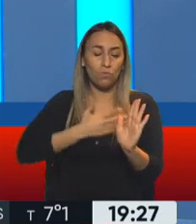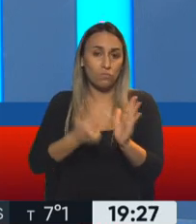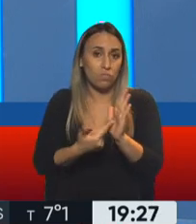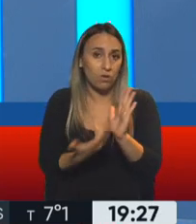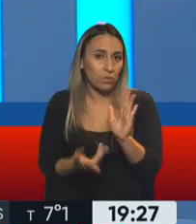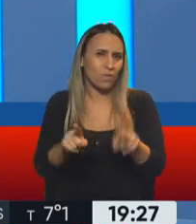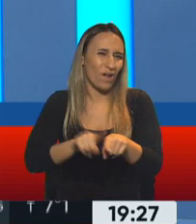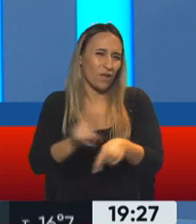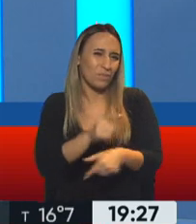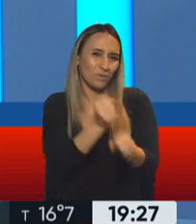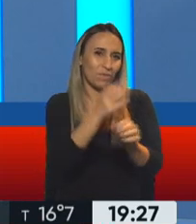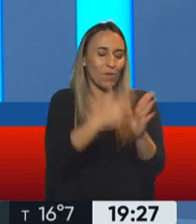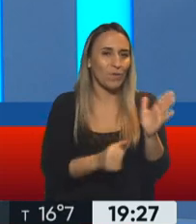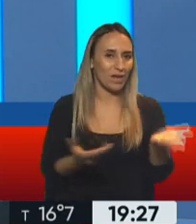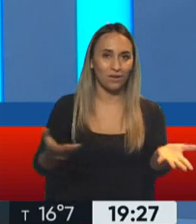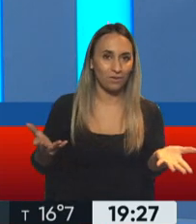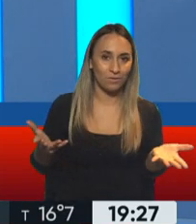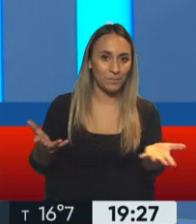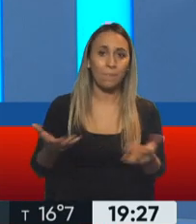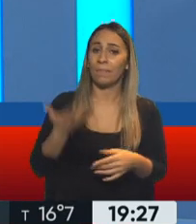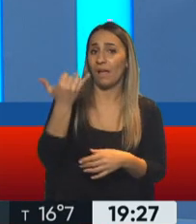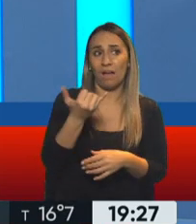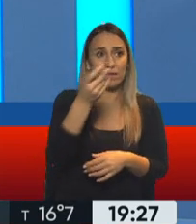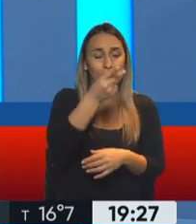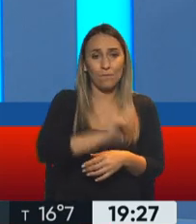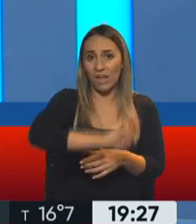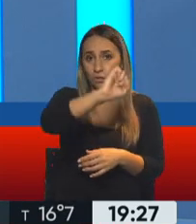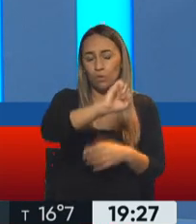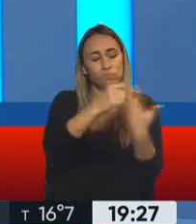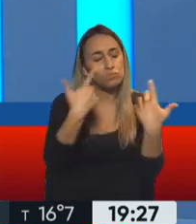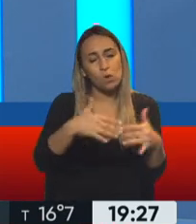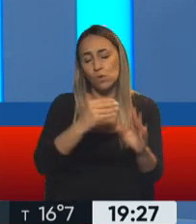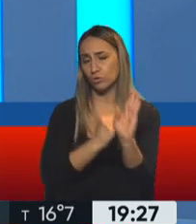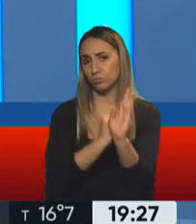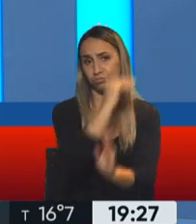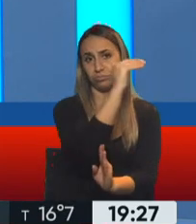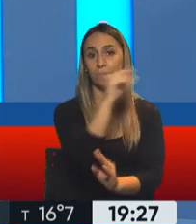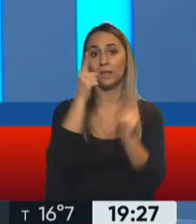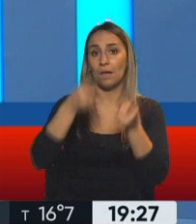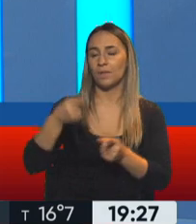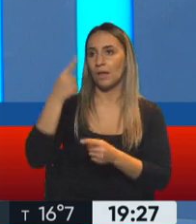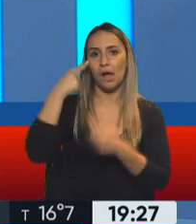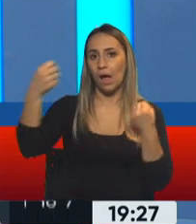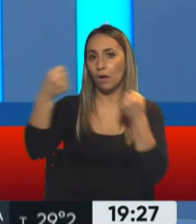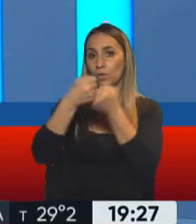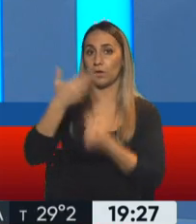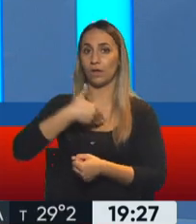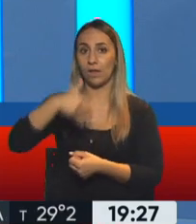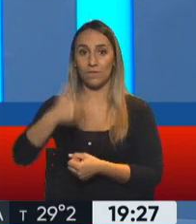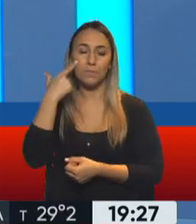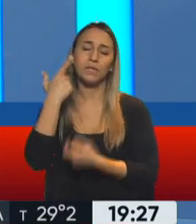mismas que en relación de dependencia. Tenés una inflación, bueno, lo vuelvo a decir, muy elevada. Un acuerdo con el Fondo Monetario que, si bien se está